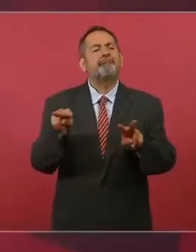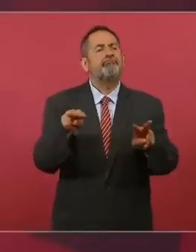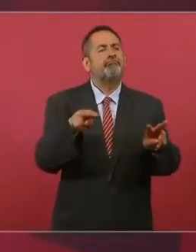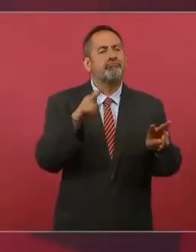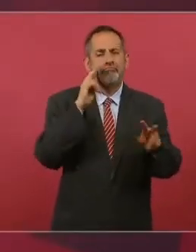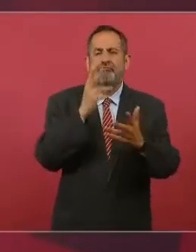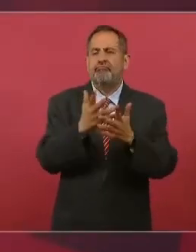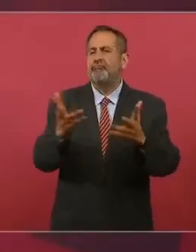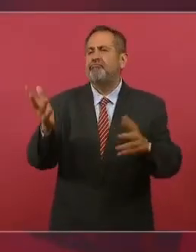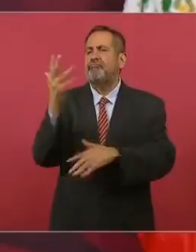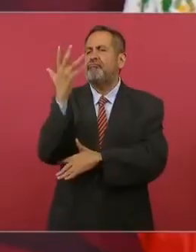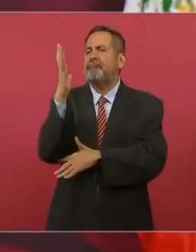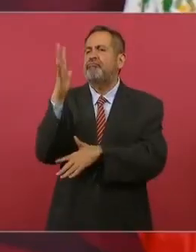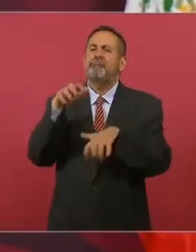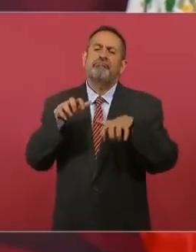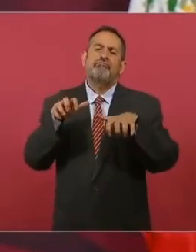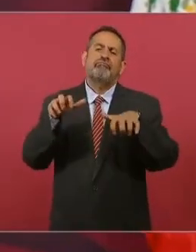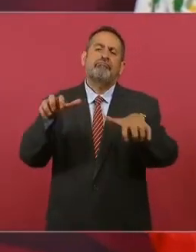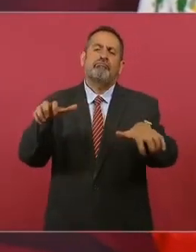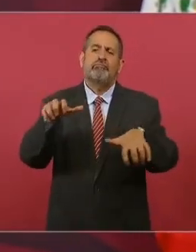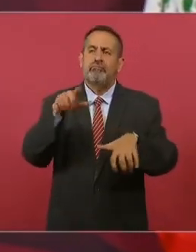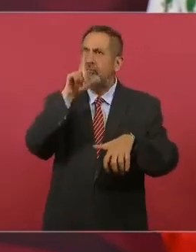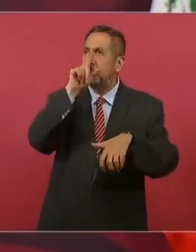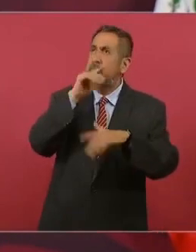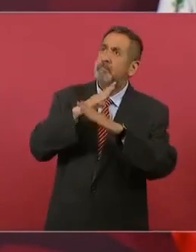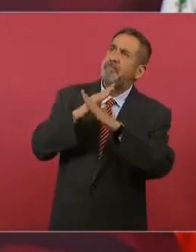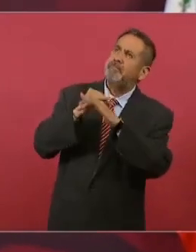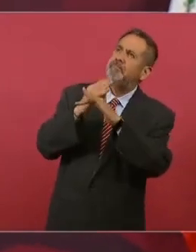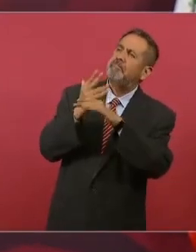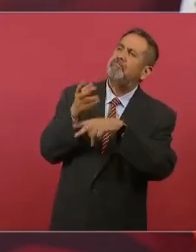y ver los árboles y los pájaros